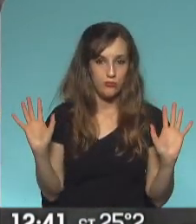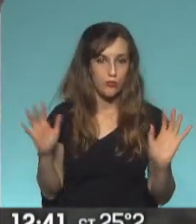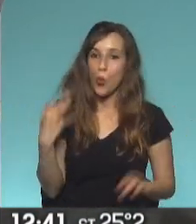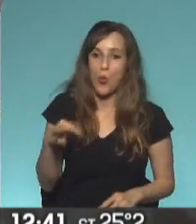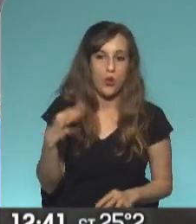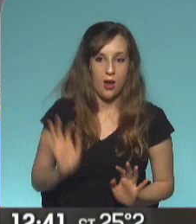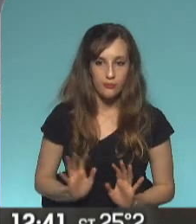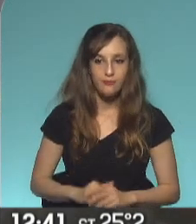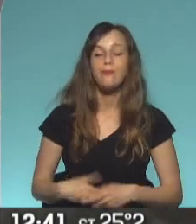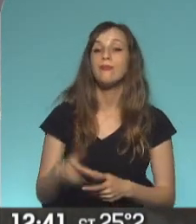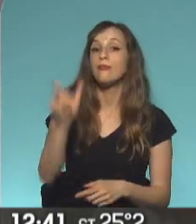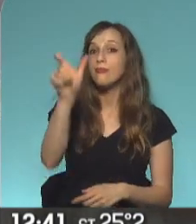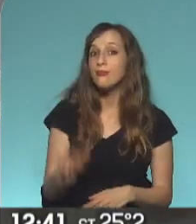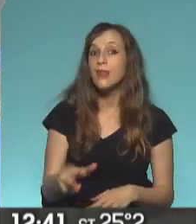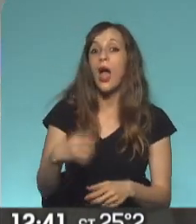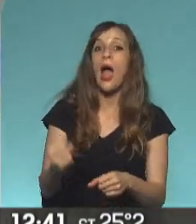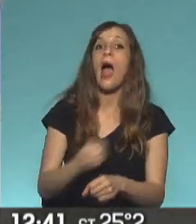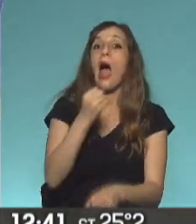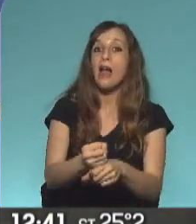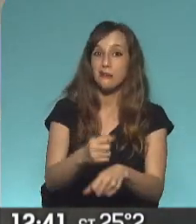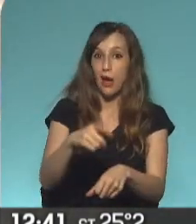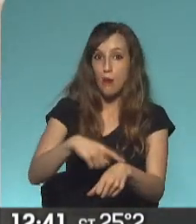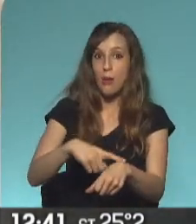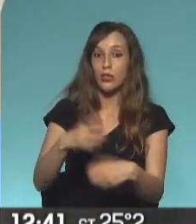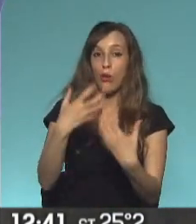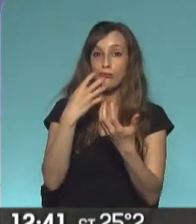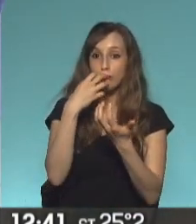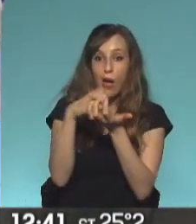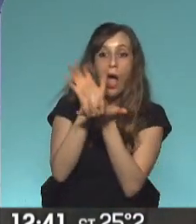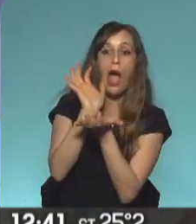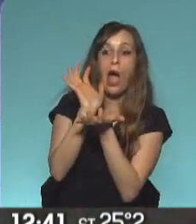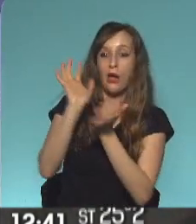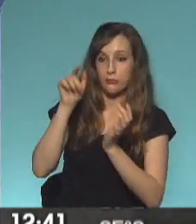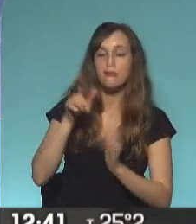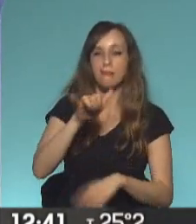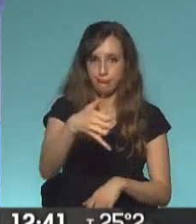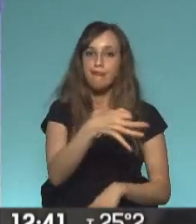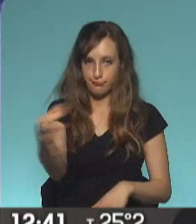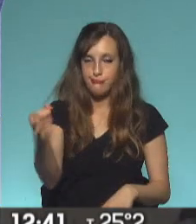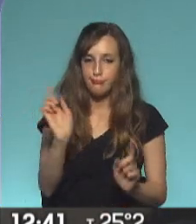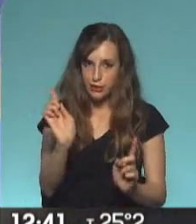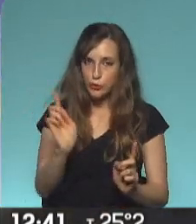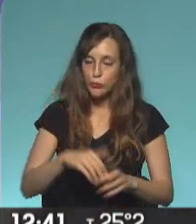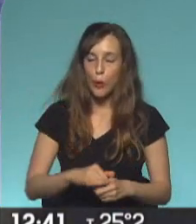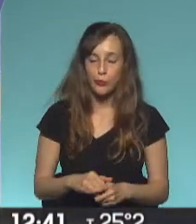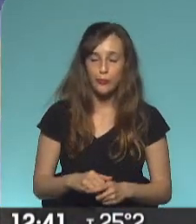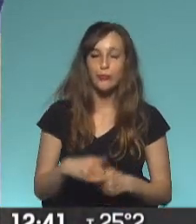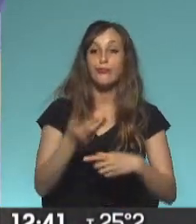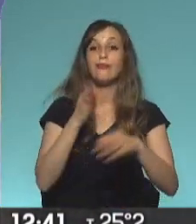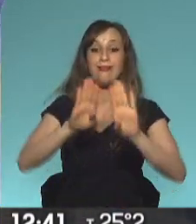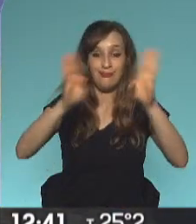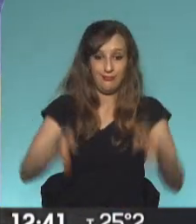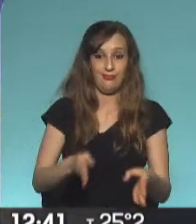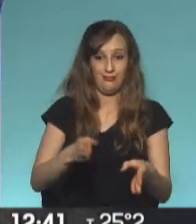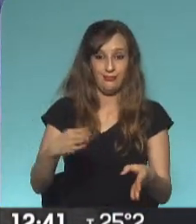¿El paciente tiene que tener el barbijo hasta el momento de la práctica? Sí, el paciente ingresa con el barbijo.